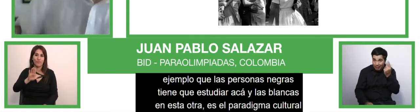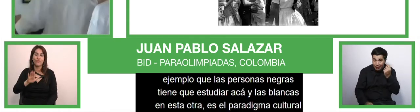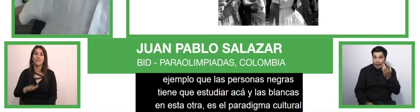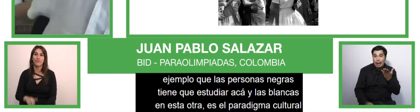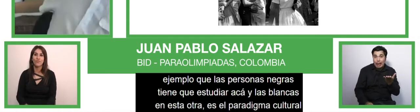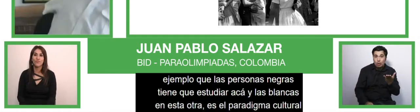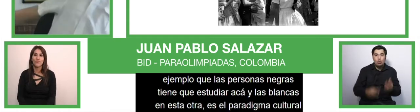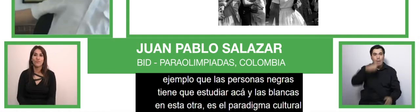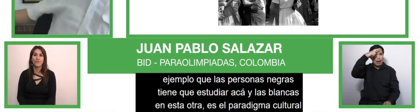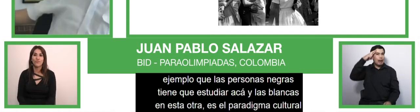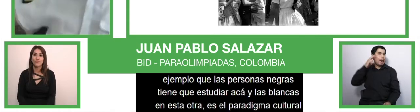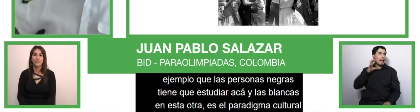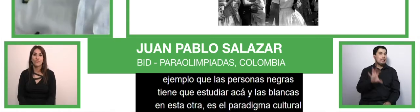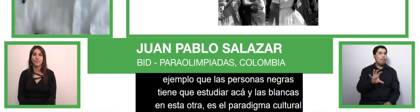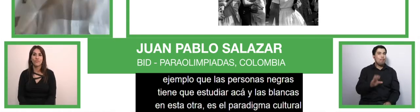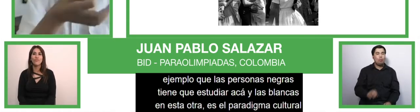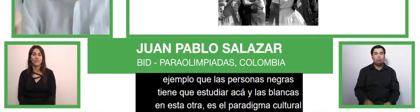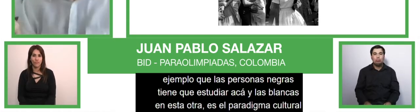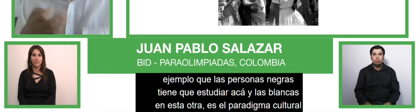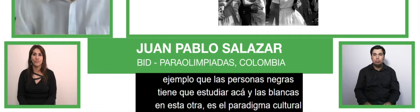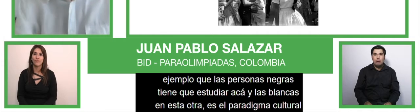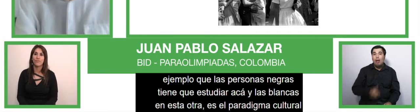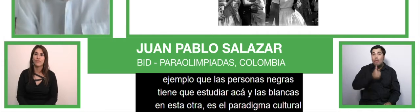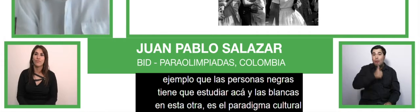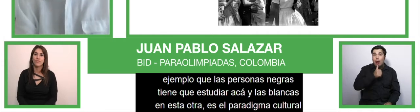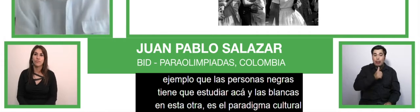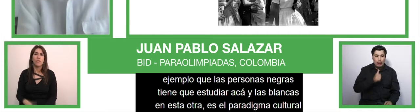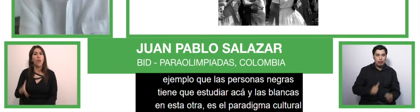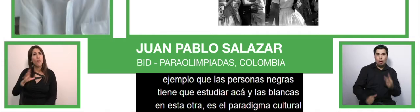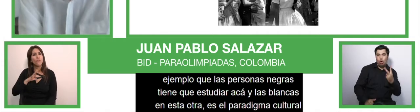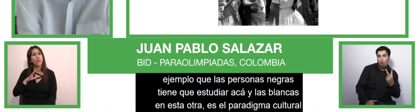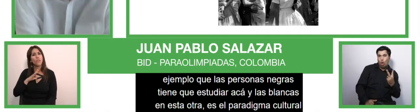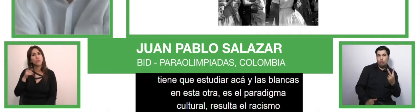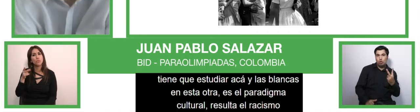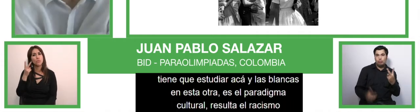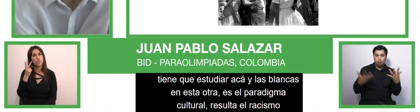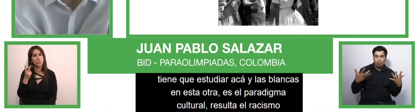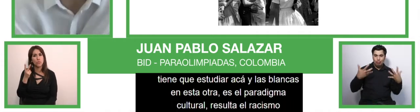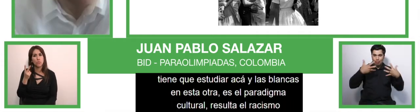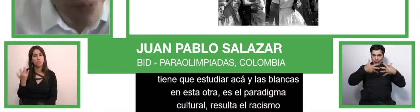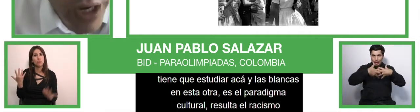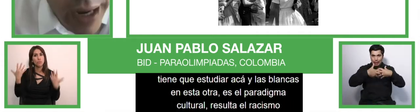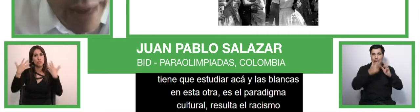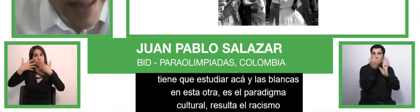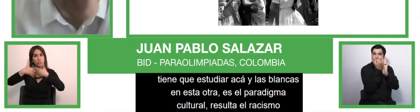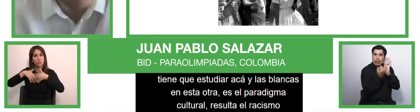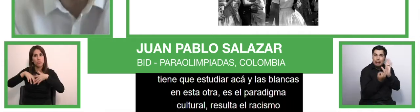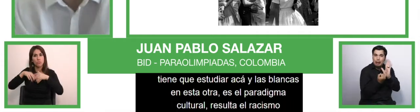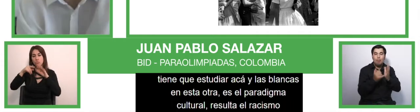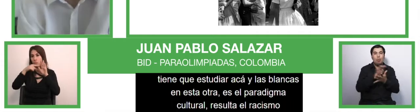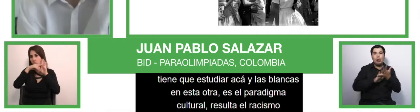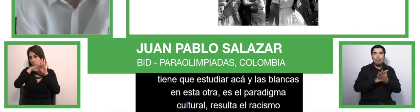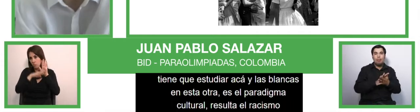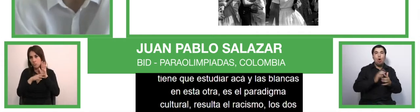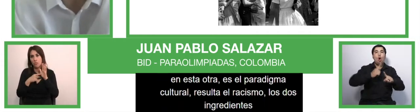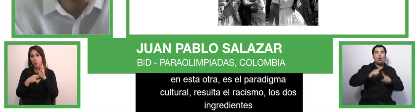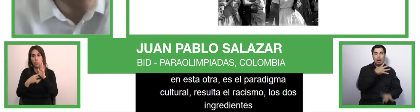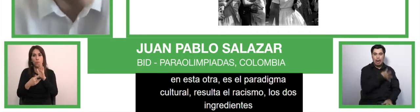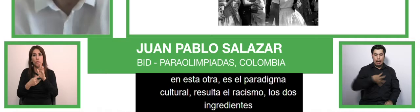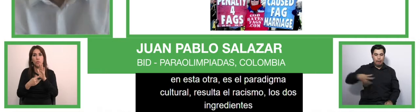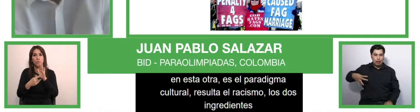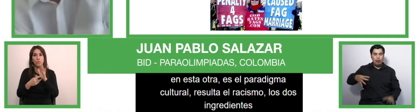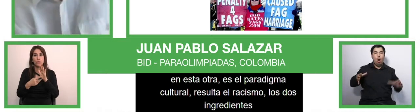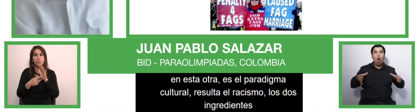resulta en racismo. Hacen falta los dos ingredientes. ¿Sí? O, por ejemplo, para la comunidad LGBTI, pasa la diapositiva,